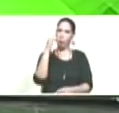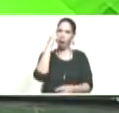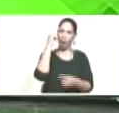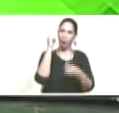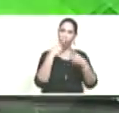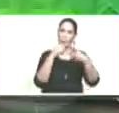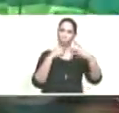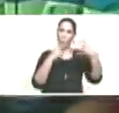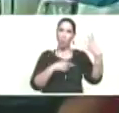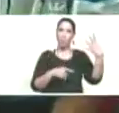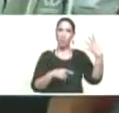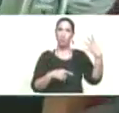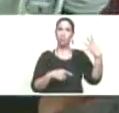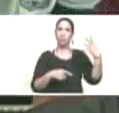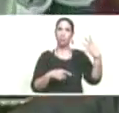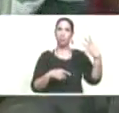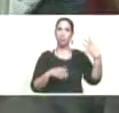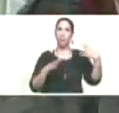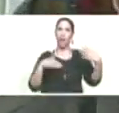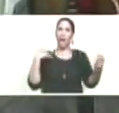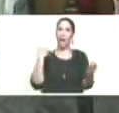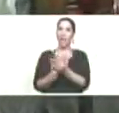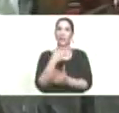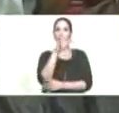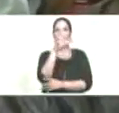que extendiéramos hasta el 30 de agosto el Congreso,